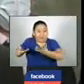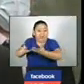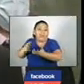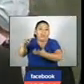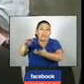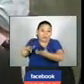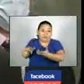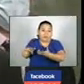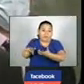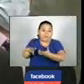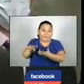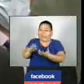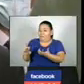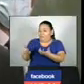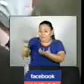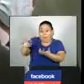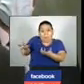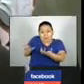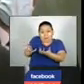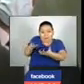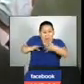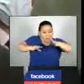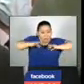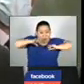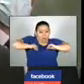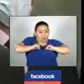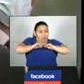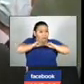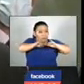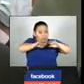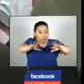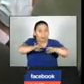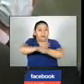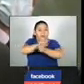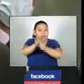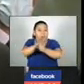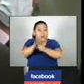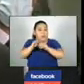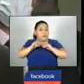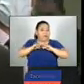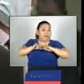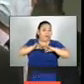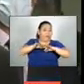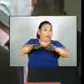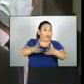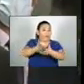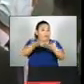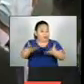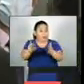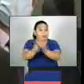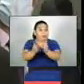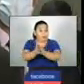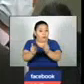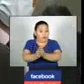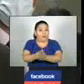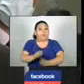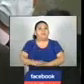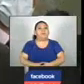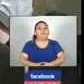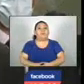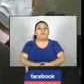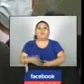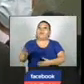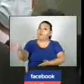poner esas facilidades al virus para poder crecer, y por supuesto ese crecimiento generar complicaciones es muy importante, además